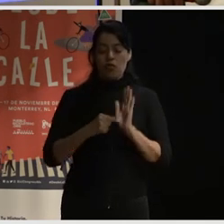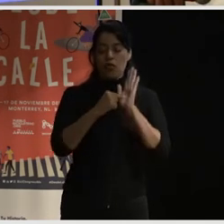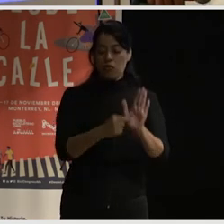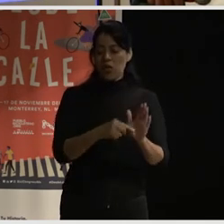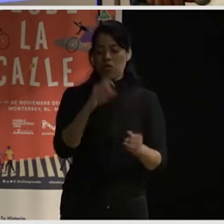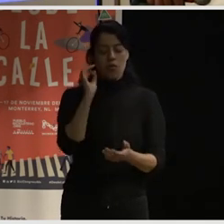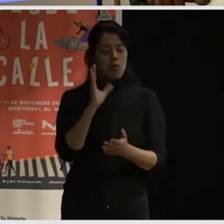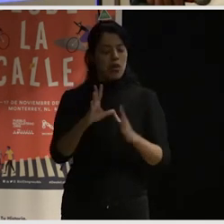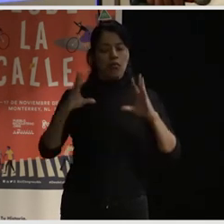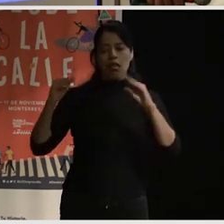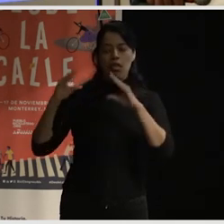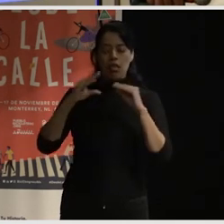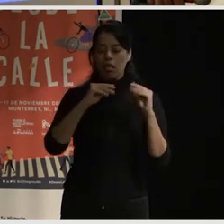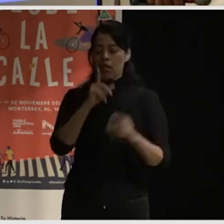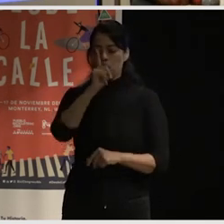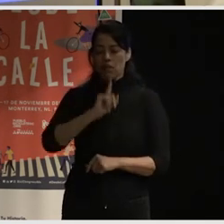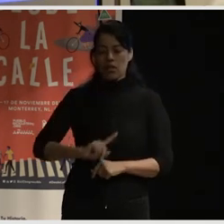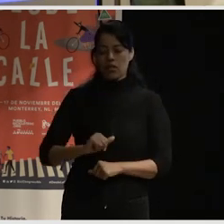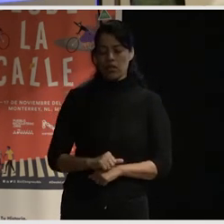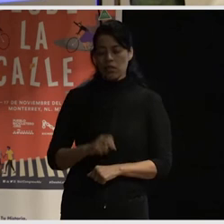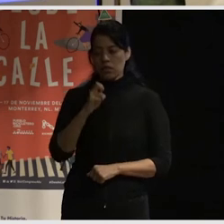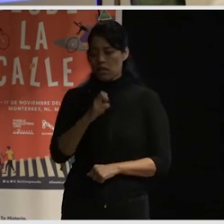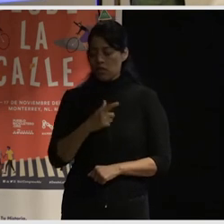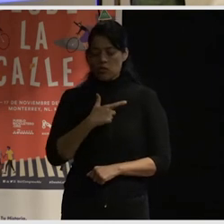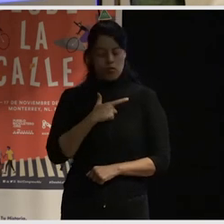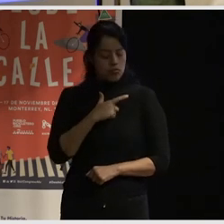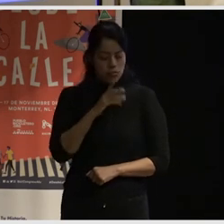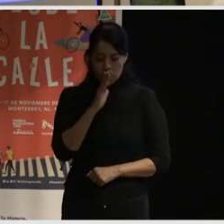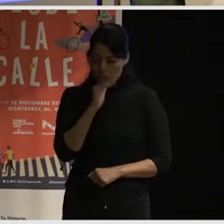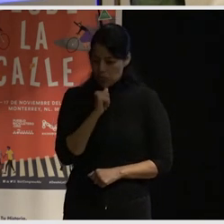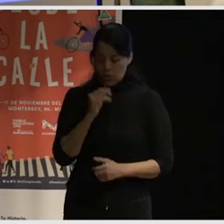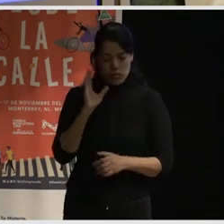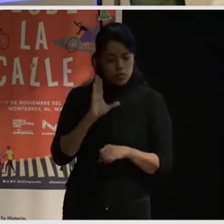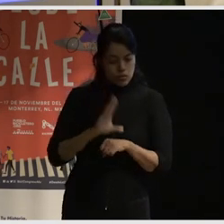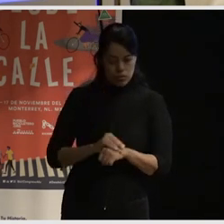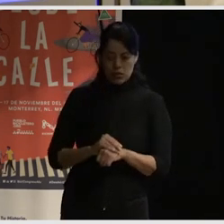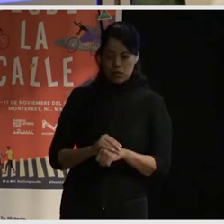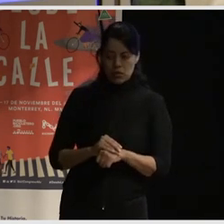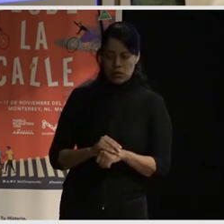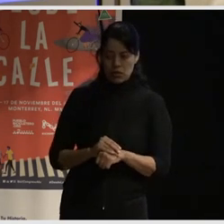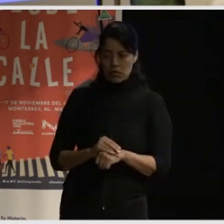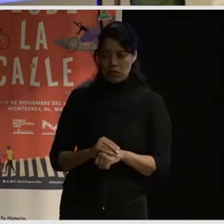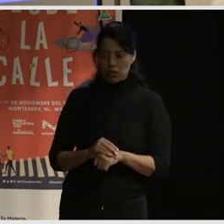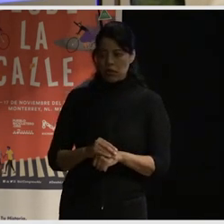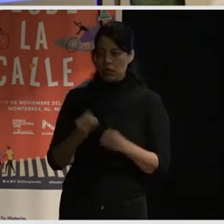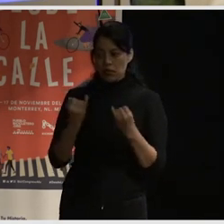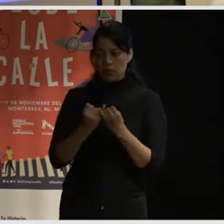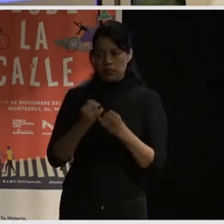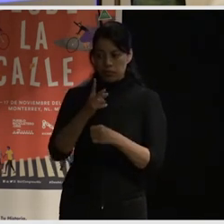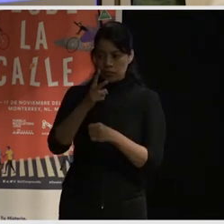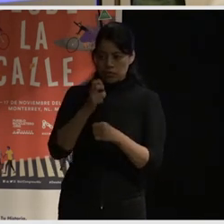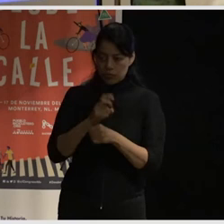charlatanería siguen siendo mentiras y es algo que no podemos permitir entonces igual les